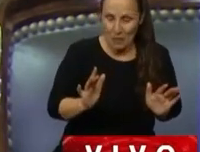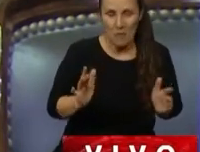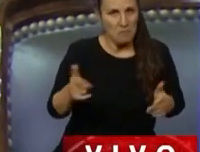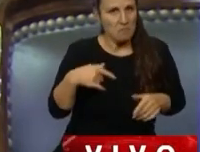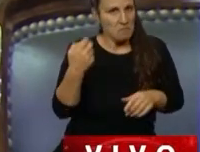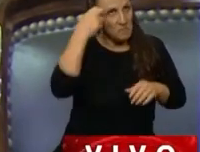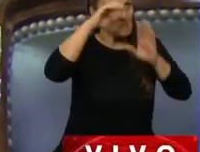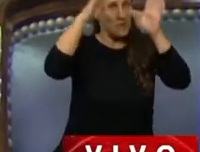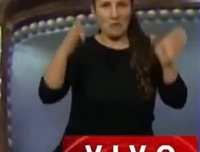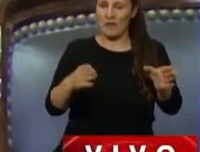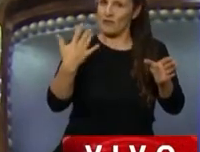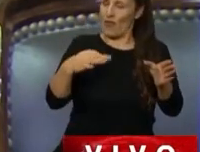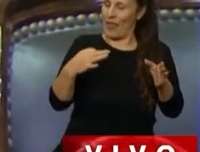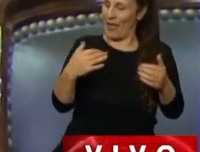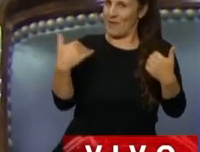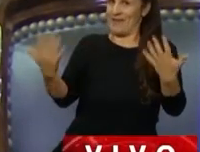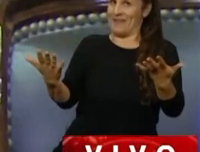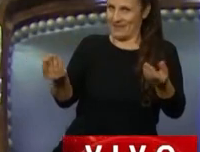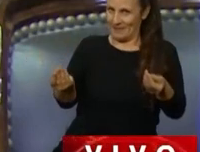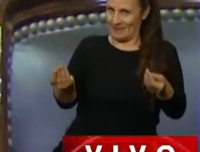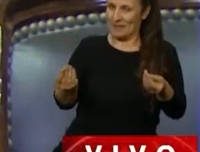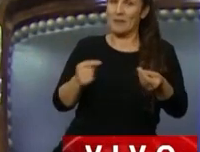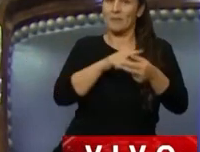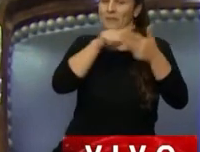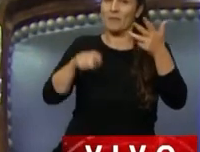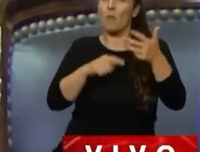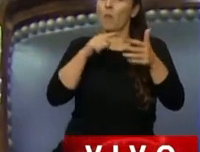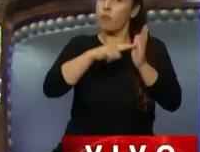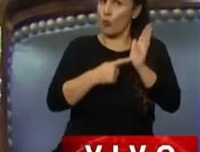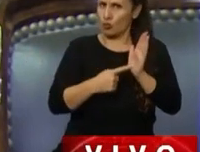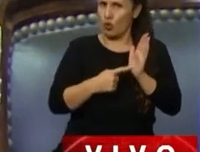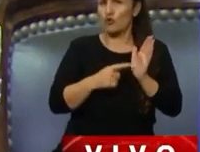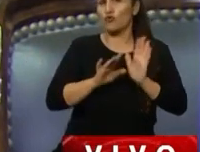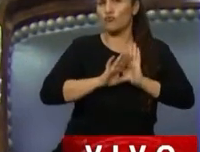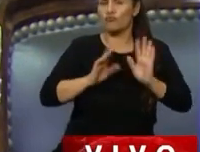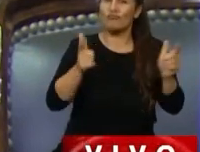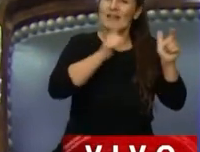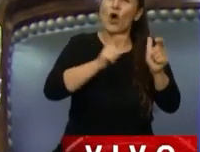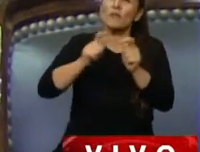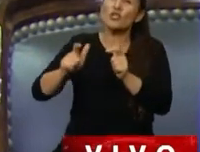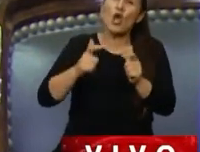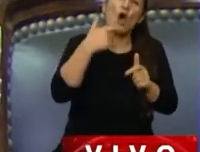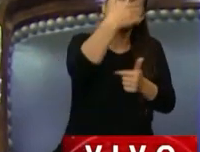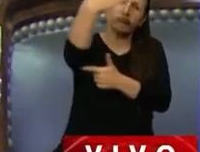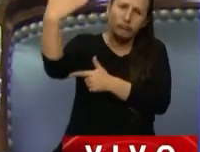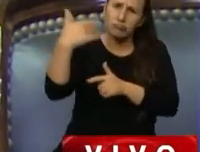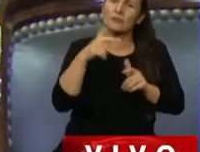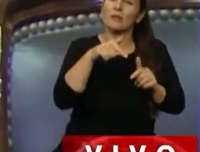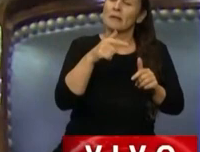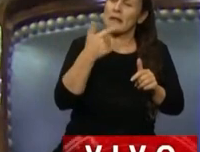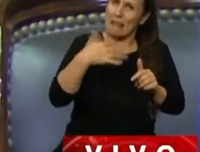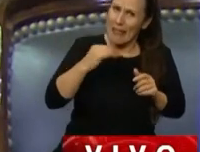en valor 3 puntos que se han venido diciendo durante las plenarias y en este recinto, pero hay que